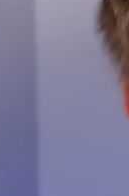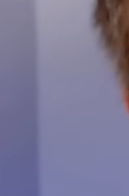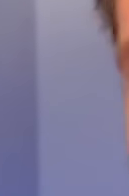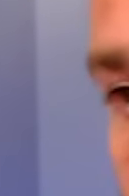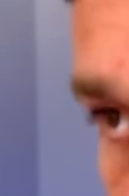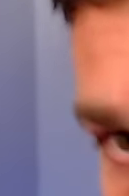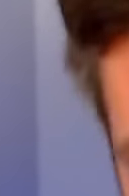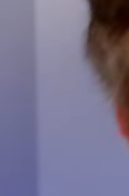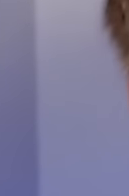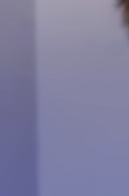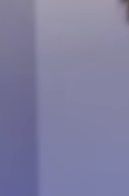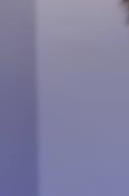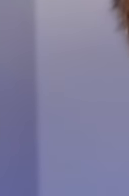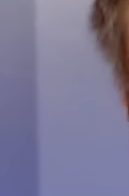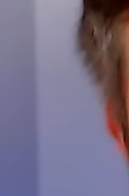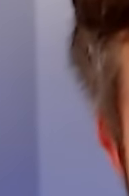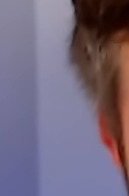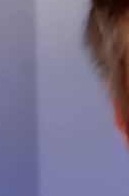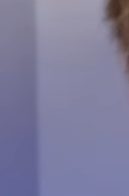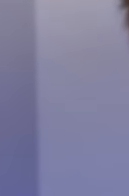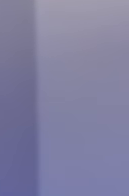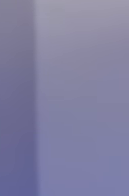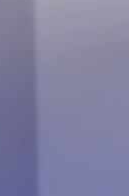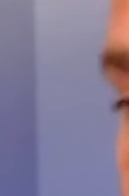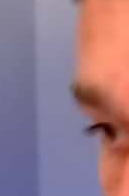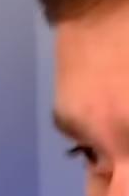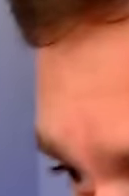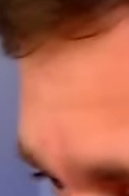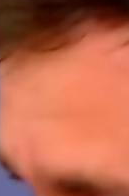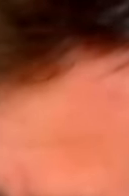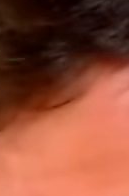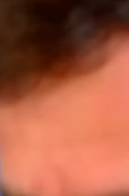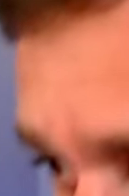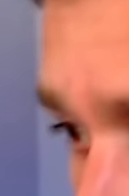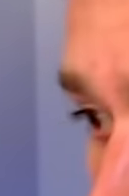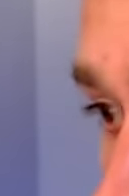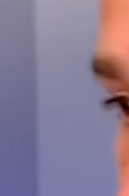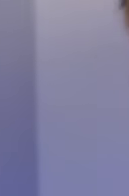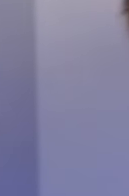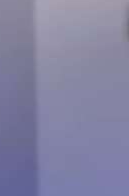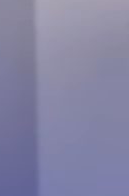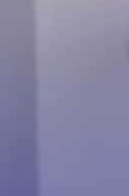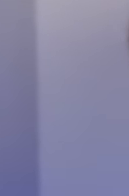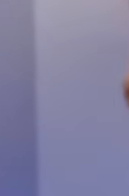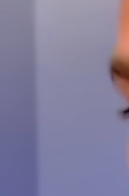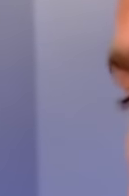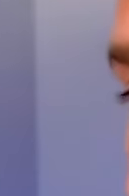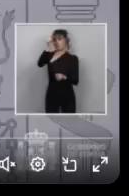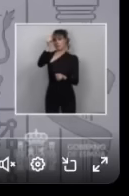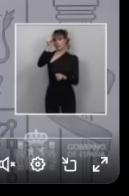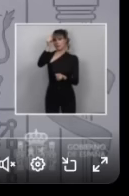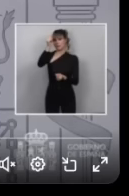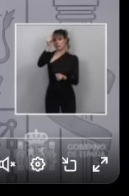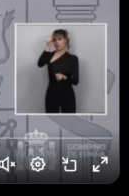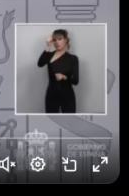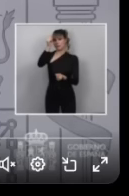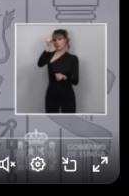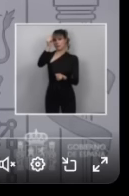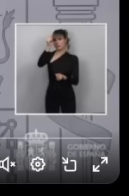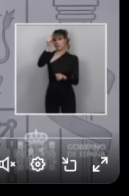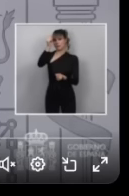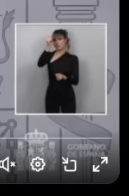culpables son mazón y el gobierno y que lo siento de verdad es que me podéis decir lo que queráis